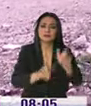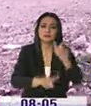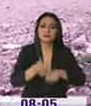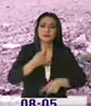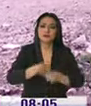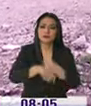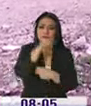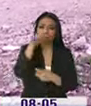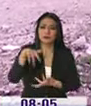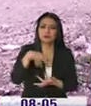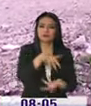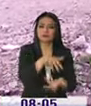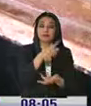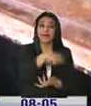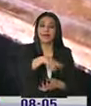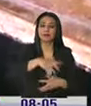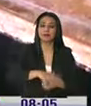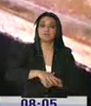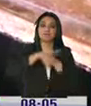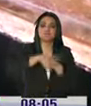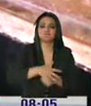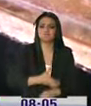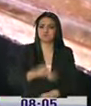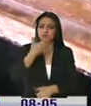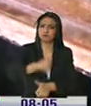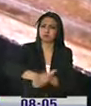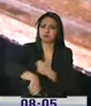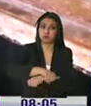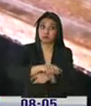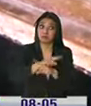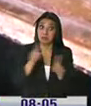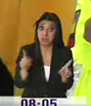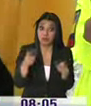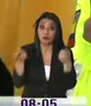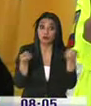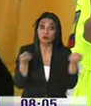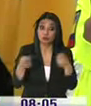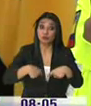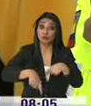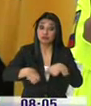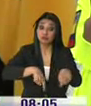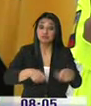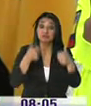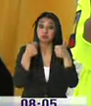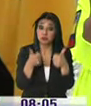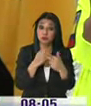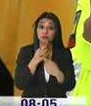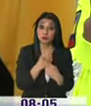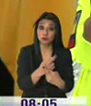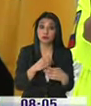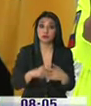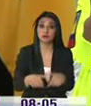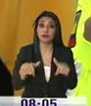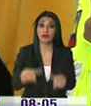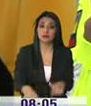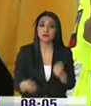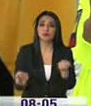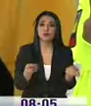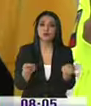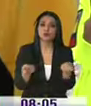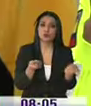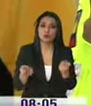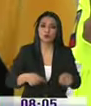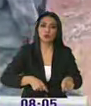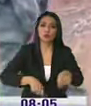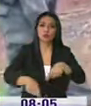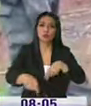narcotráfico. Los trabajos de interdicción de carreteras han dejado buenos resultados. Nosotros ejercemos un control sobre rutas